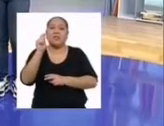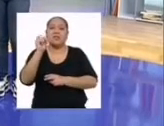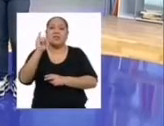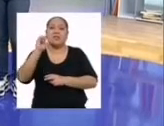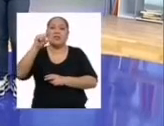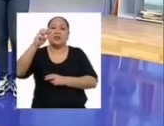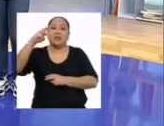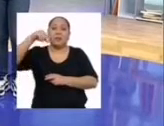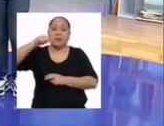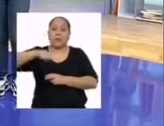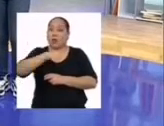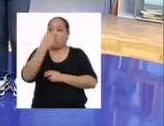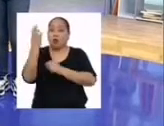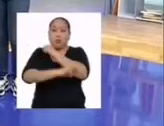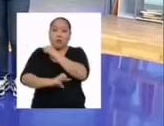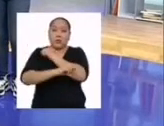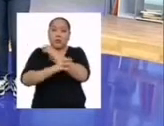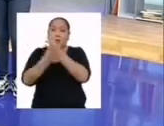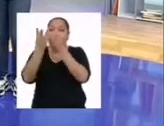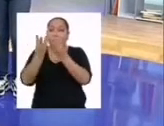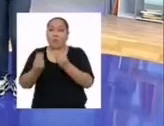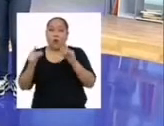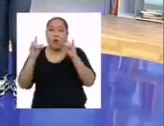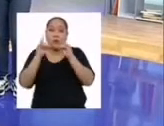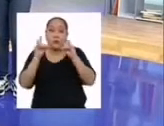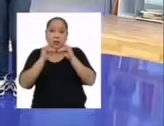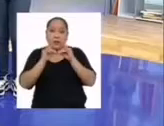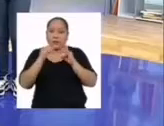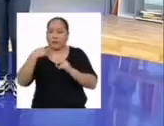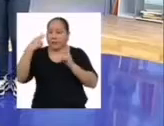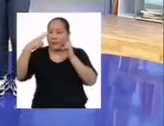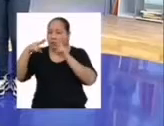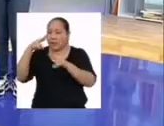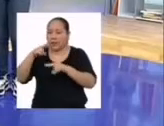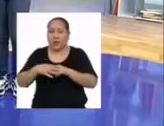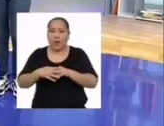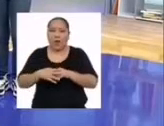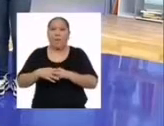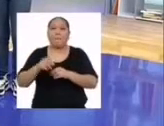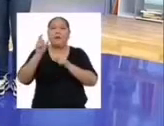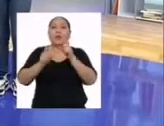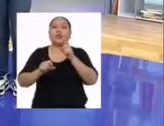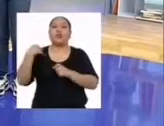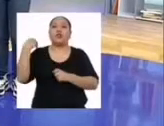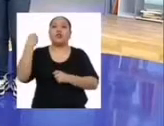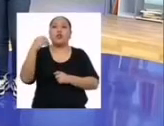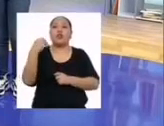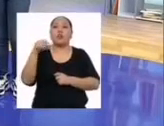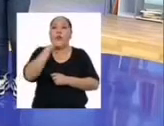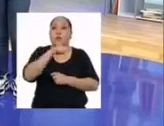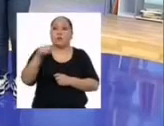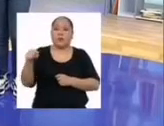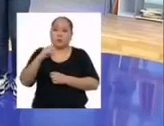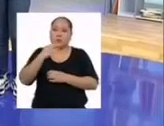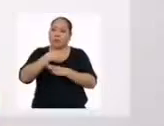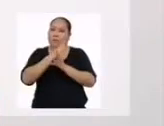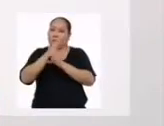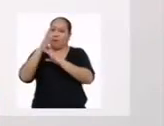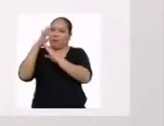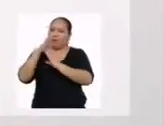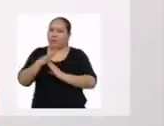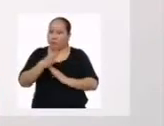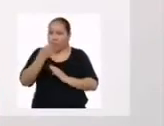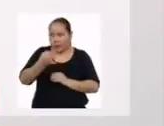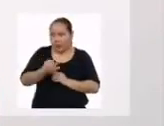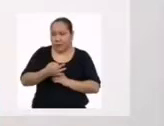pocas camas en los hospitales, se hablaba de darle preferencia a pacientes jóvenes. Y eso es una forma de discriminación, ¿no?